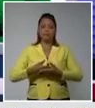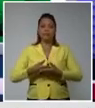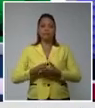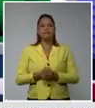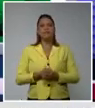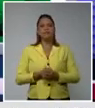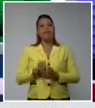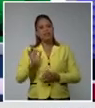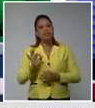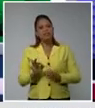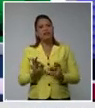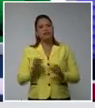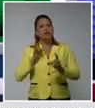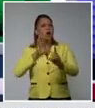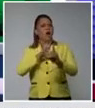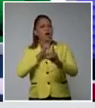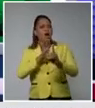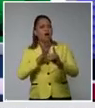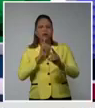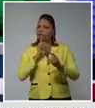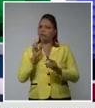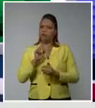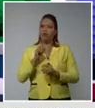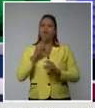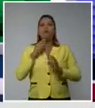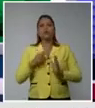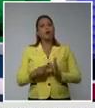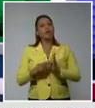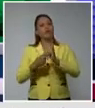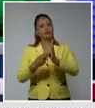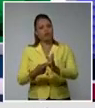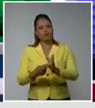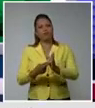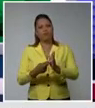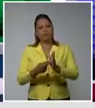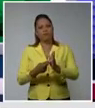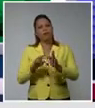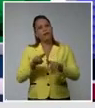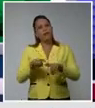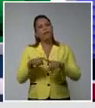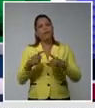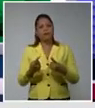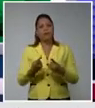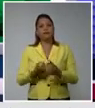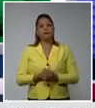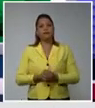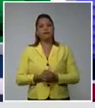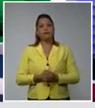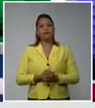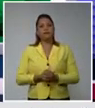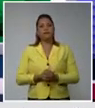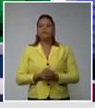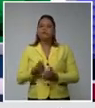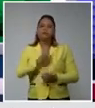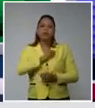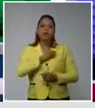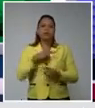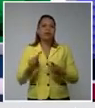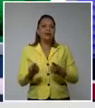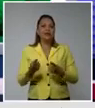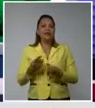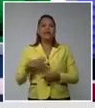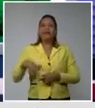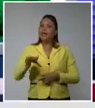¿no? Yo aconsejo, porque indiscutiblemente yo lo que trato es de lograr la percepción de